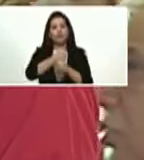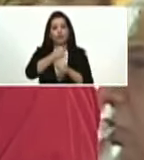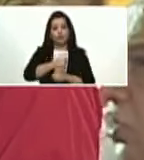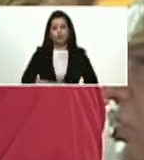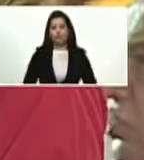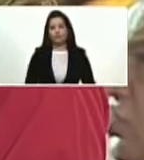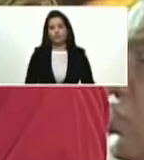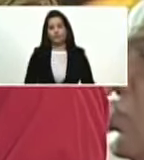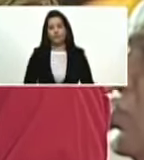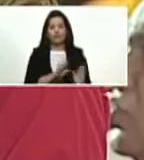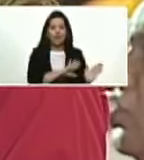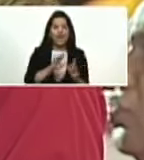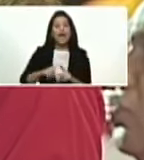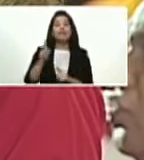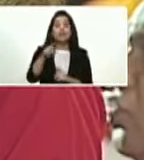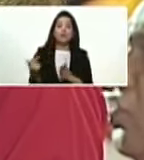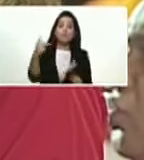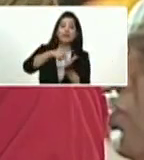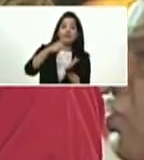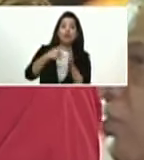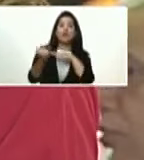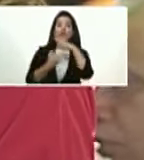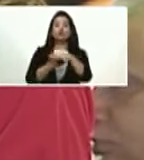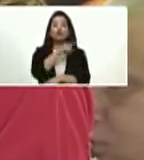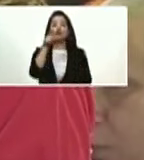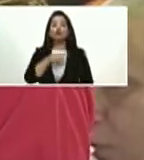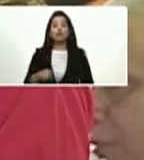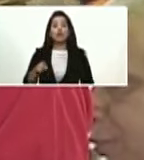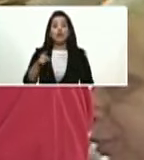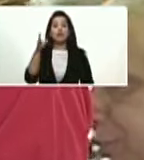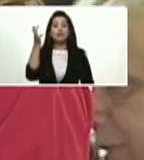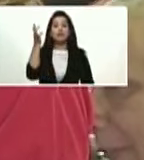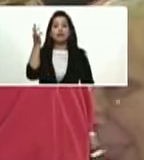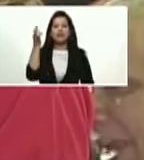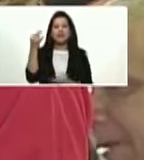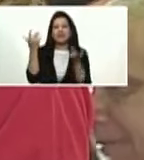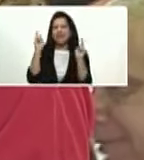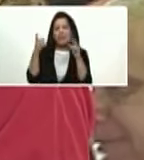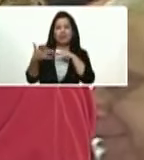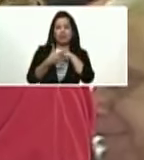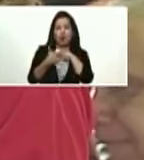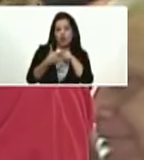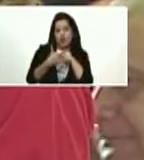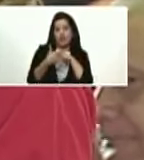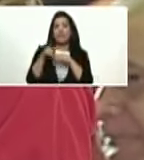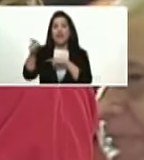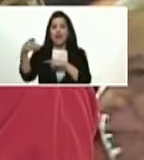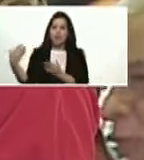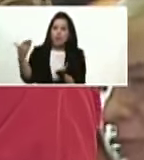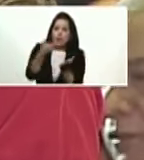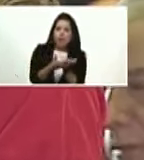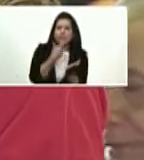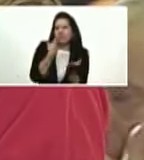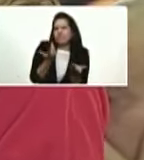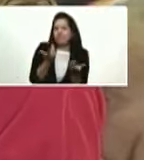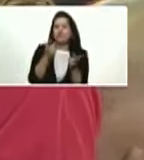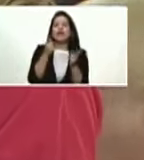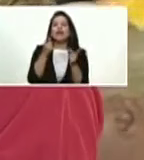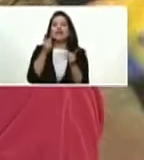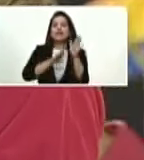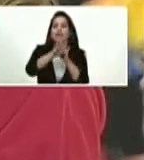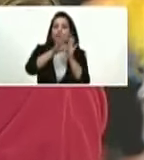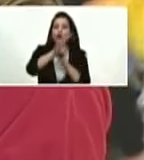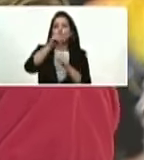Asimismo, participó el Instituto Zuliano de Investigación de Tecnología con desarrollo de formulaciones para agroinsumo. Con